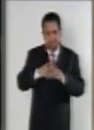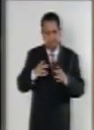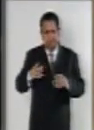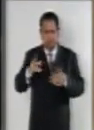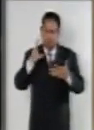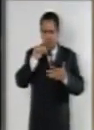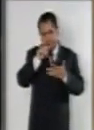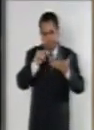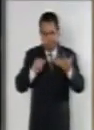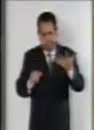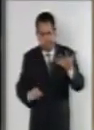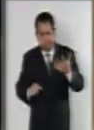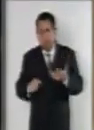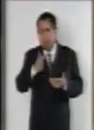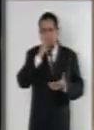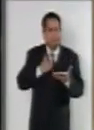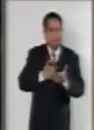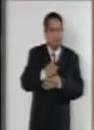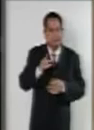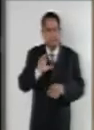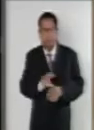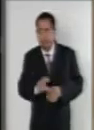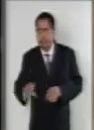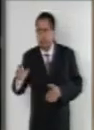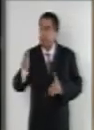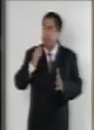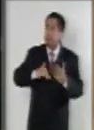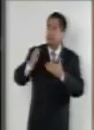otras pone, impide que las zonas económicas